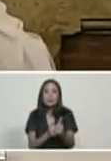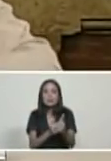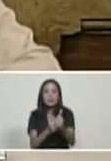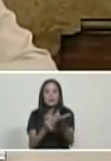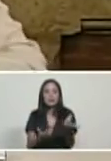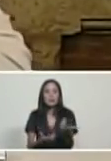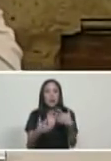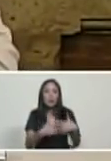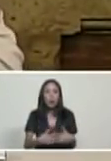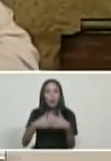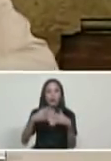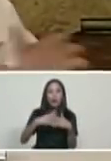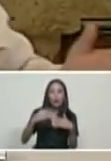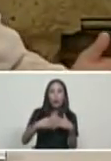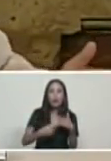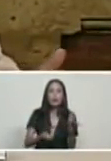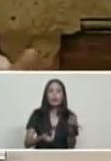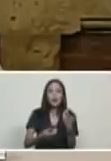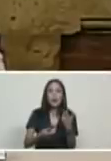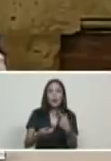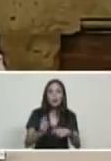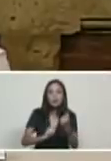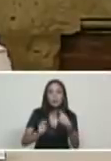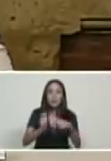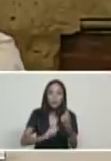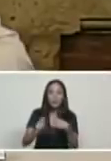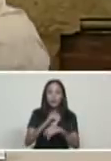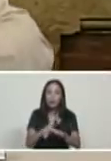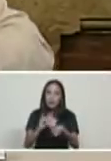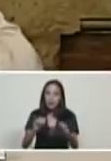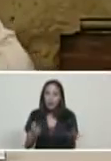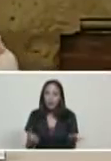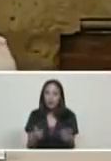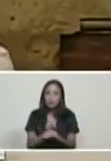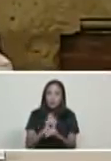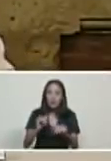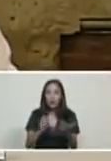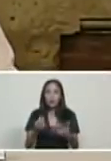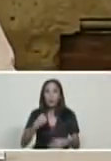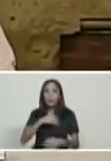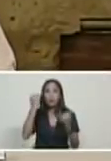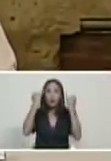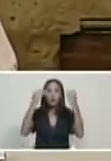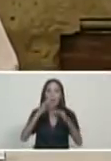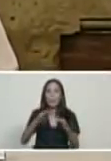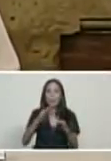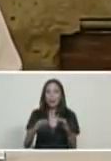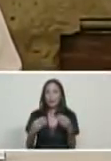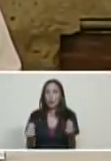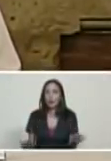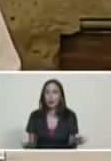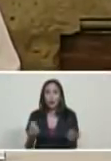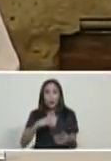del imperialismo. A liberarnos. Busquemos la ¿Para qué creamos el petro? Para ser